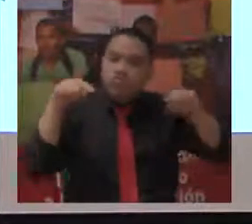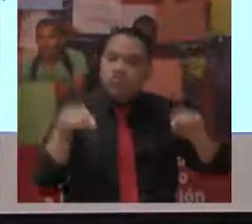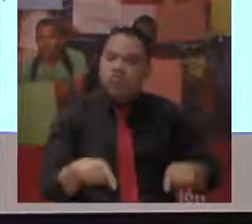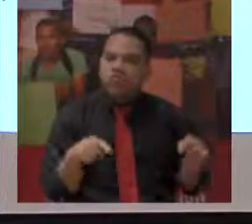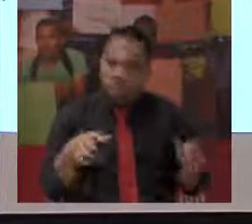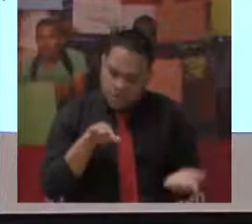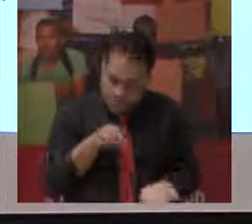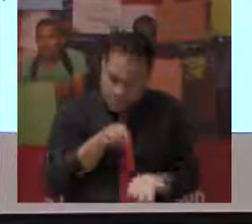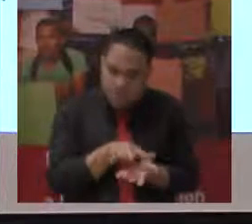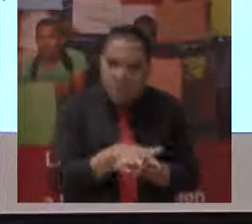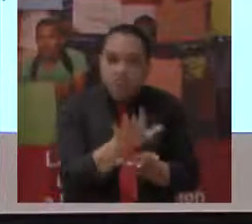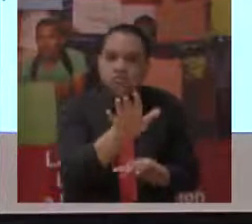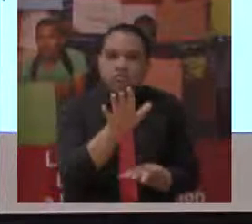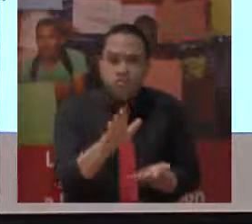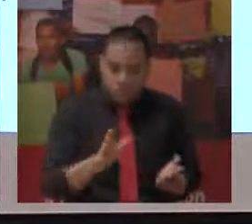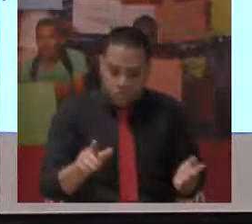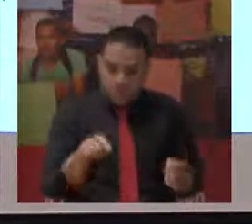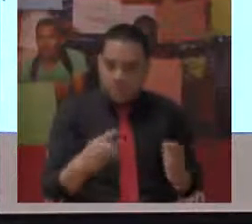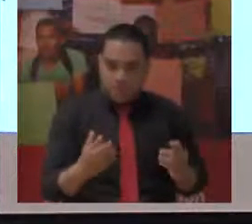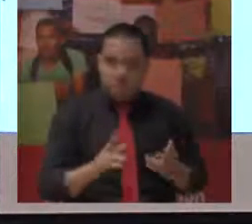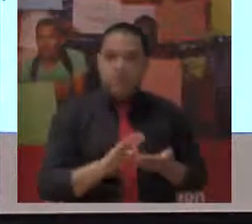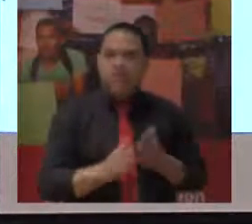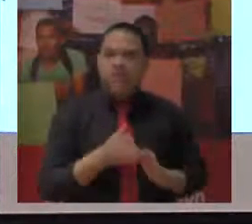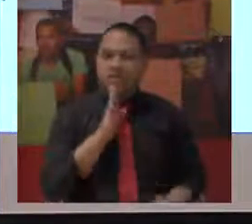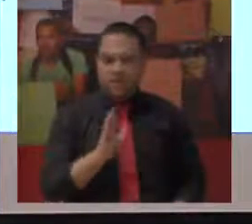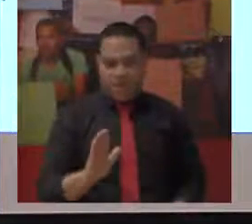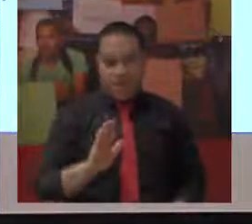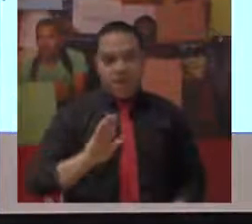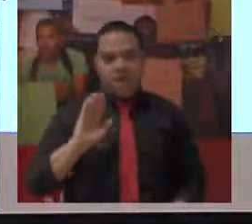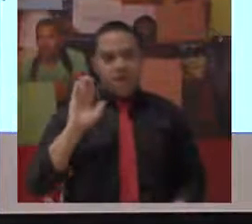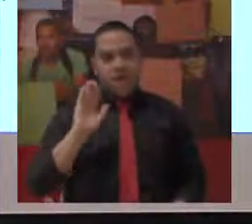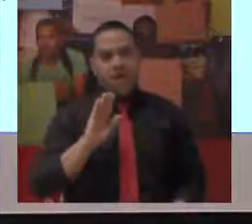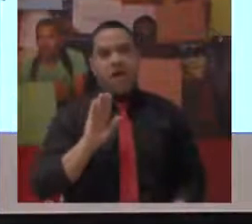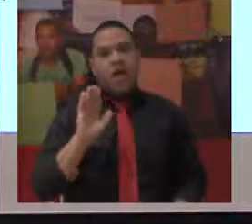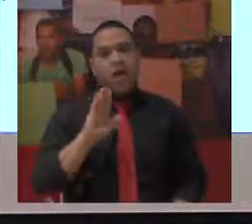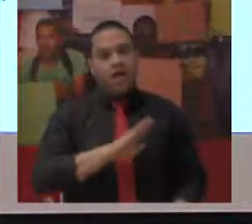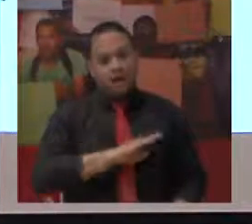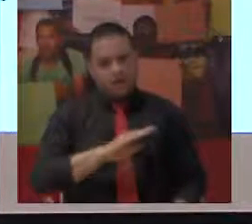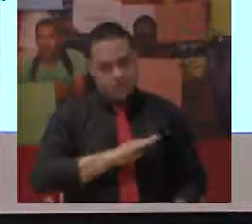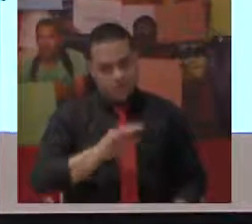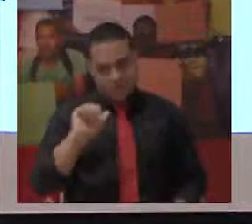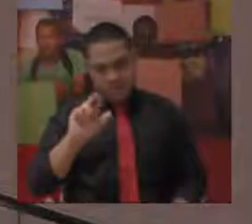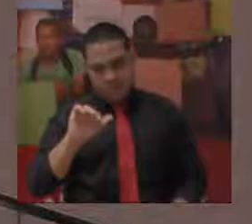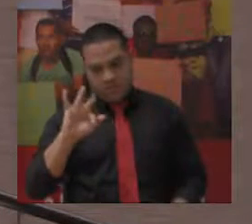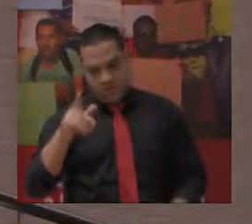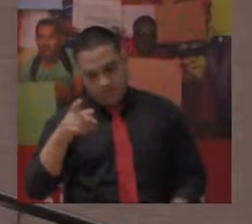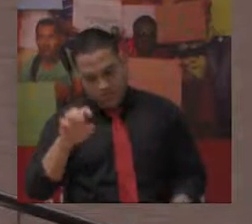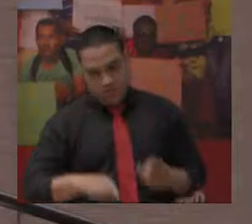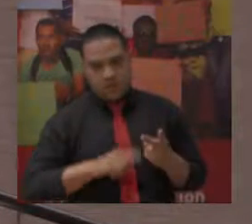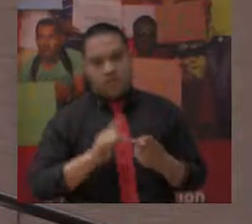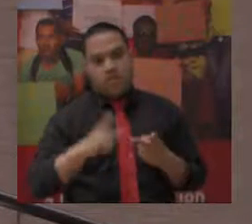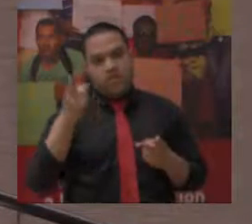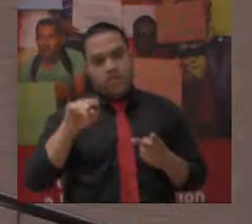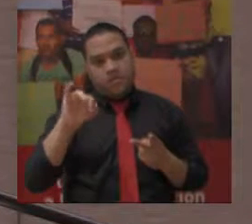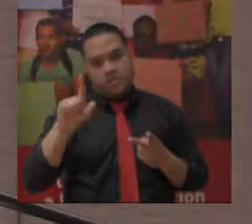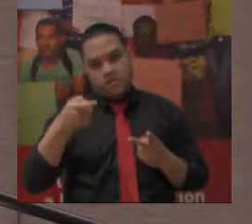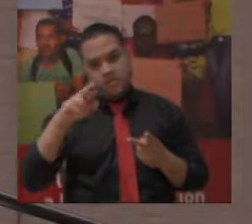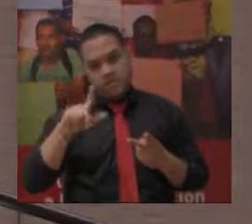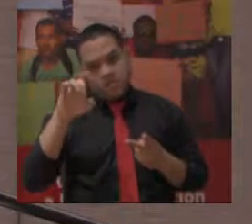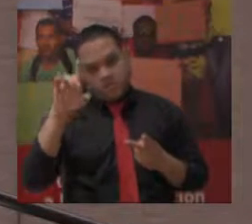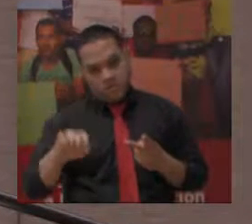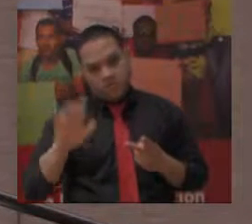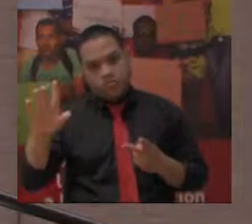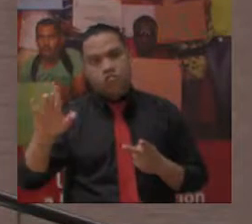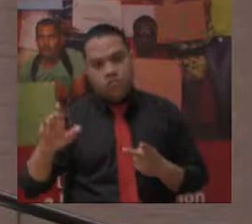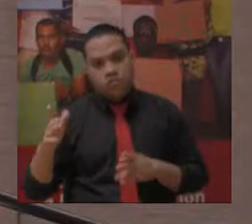va a acompañar aquí el alcalde Movis Armitage, alcalde de la ciudad de Cali y anfitrión también, Sigifredo López, asesor de paz y derechos humanos de la Gobernación del